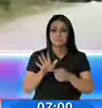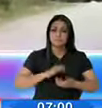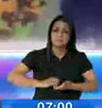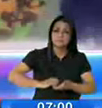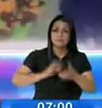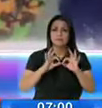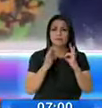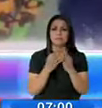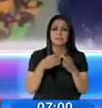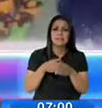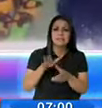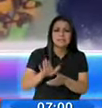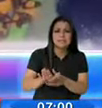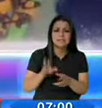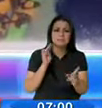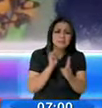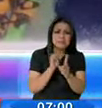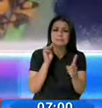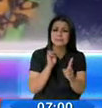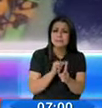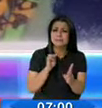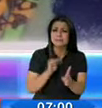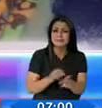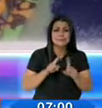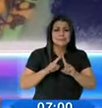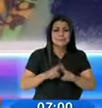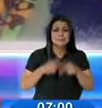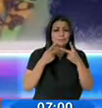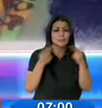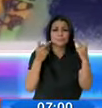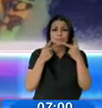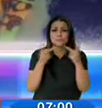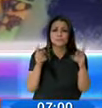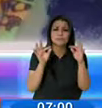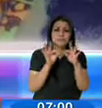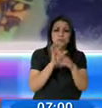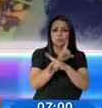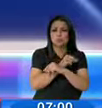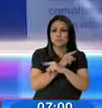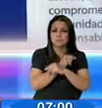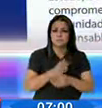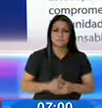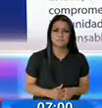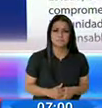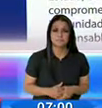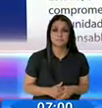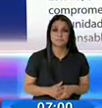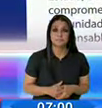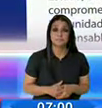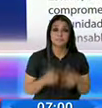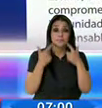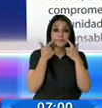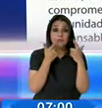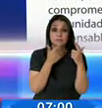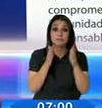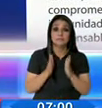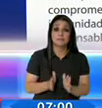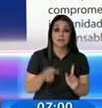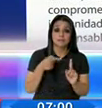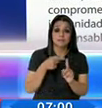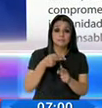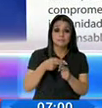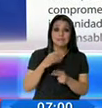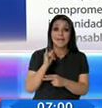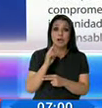la familia de la menor han ocupado decenas de publicaciones en redes sociales. El fiscal general de la Nación, Carlos Vaca